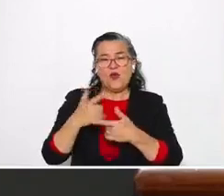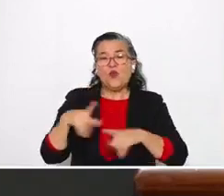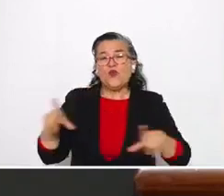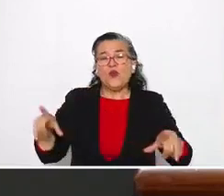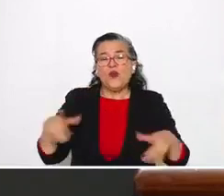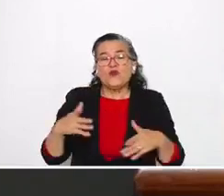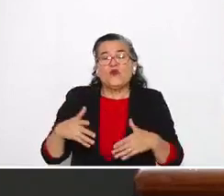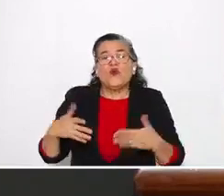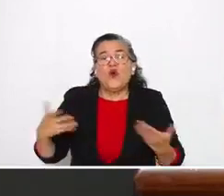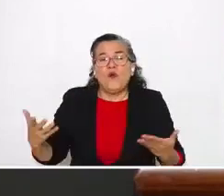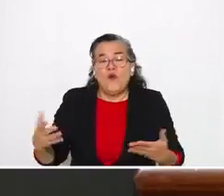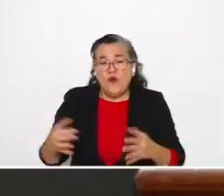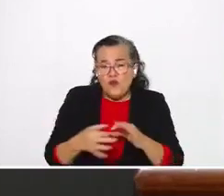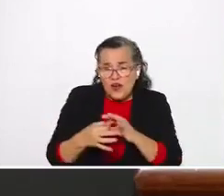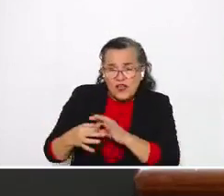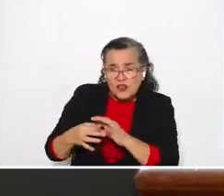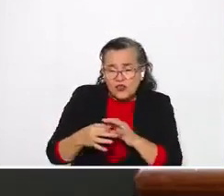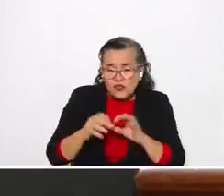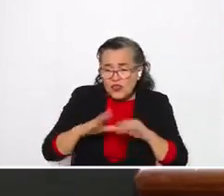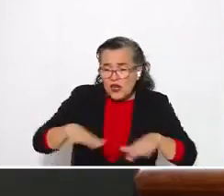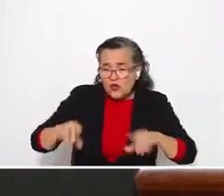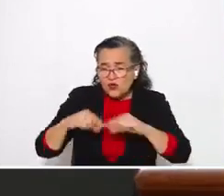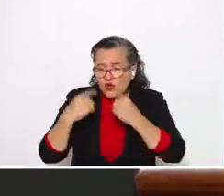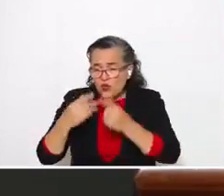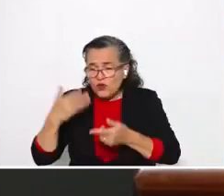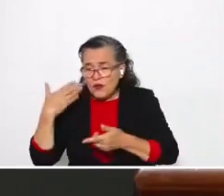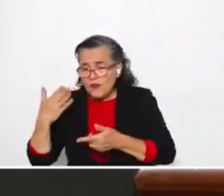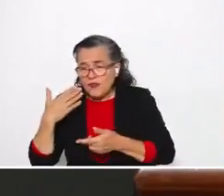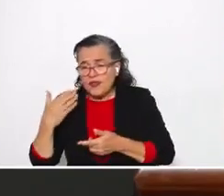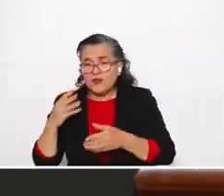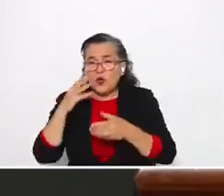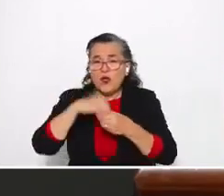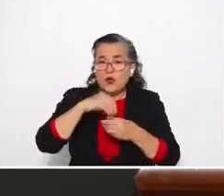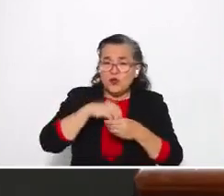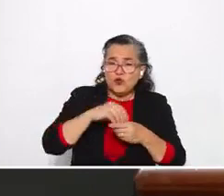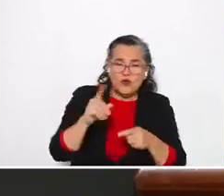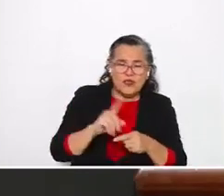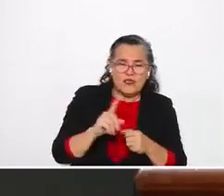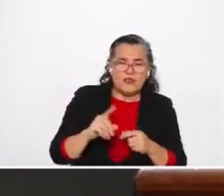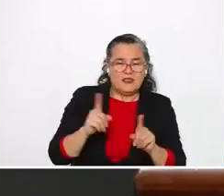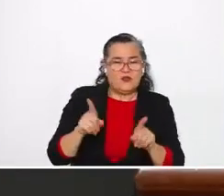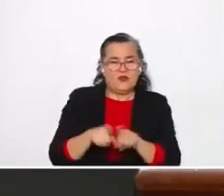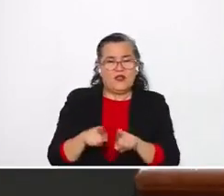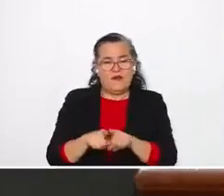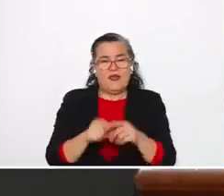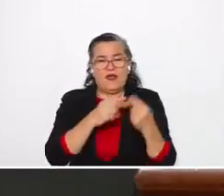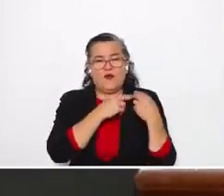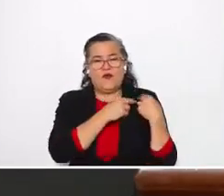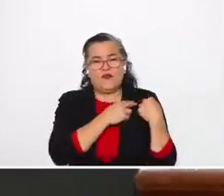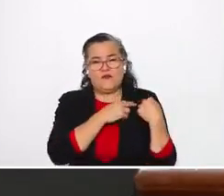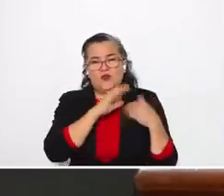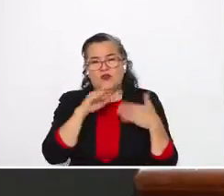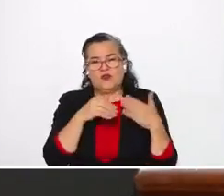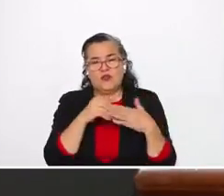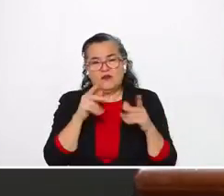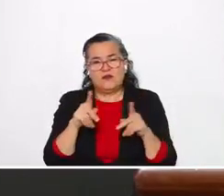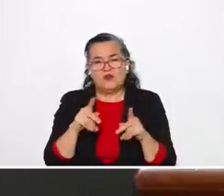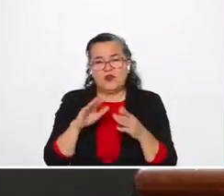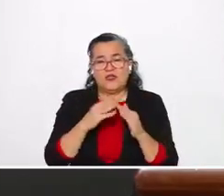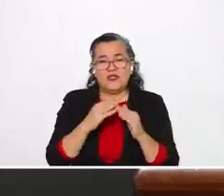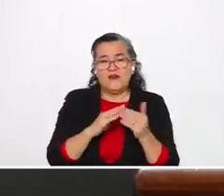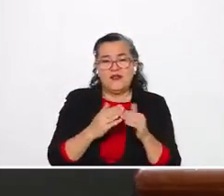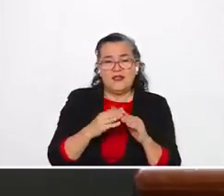puede ser relativa a los grupos ambientalistas o inclusionistas, sino que corresponde a todas las personas habitantes